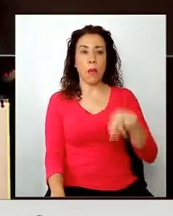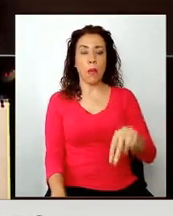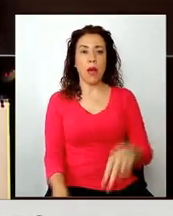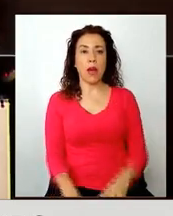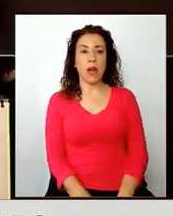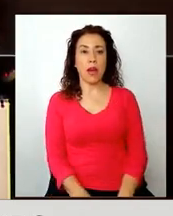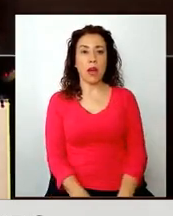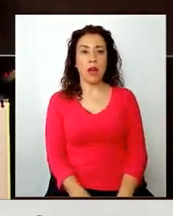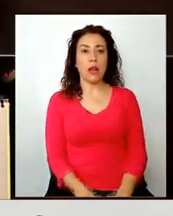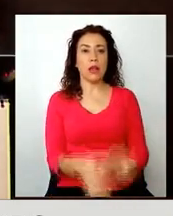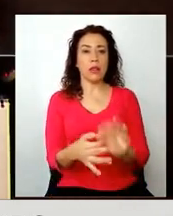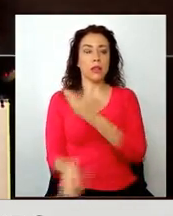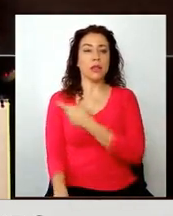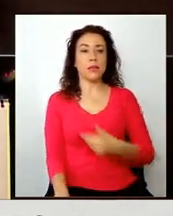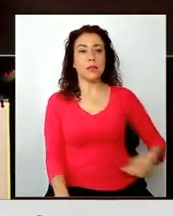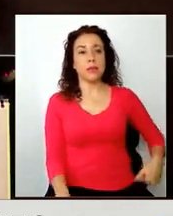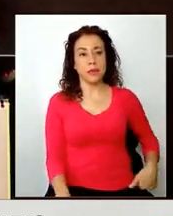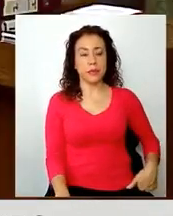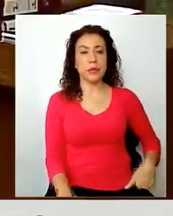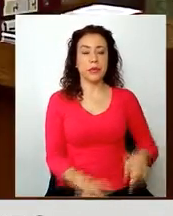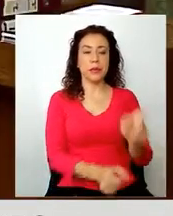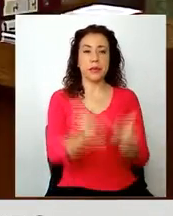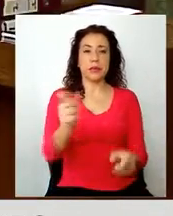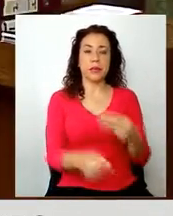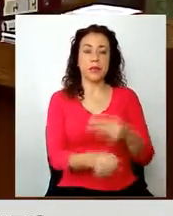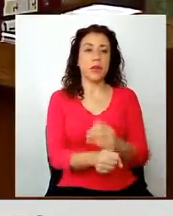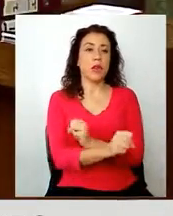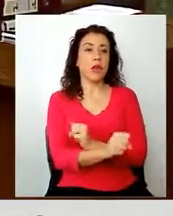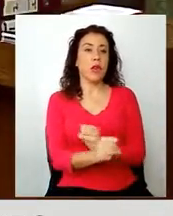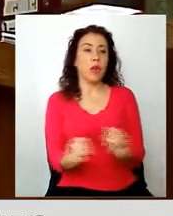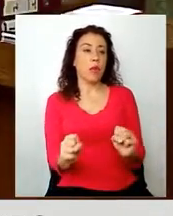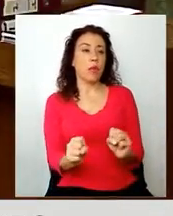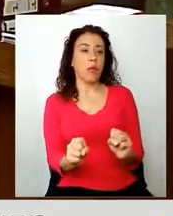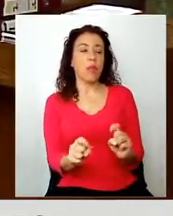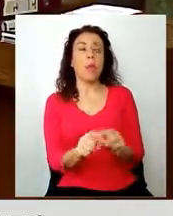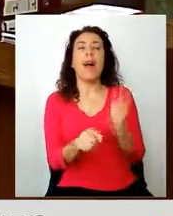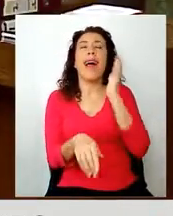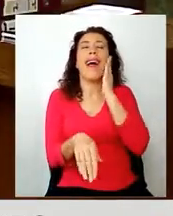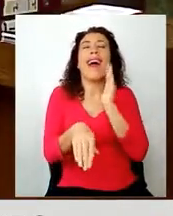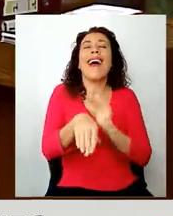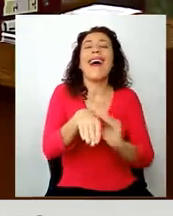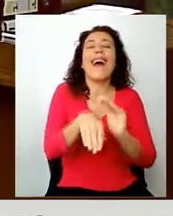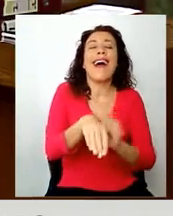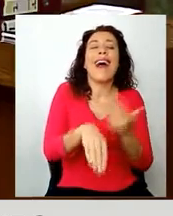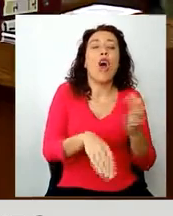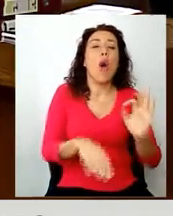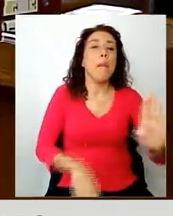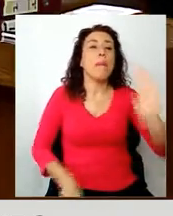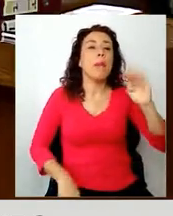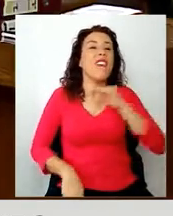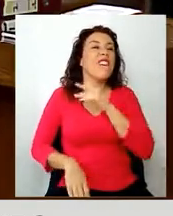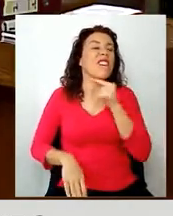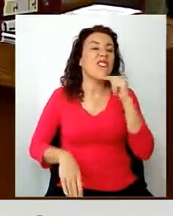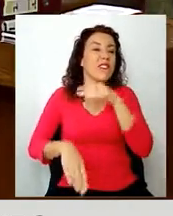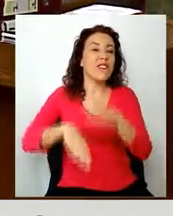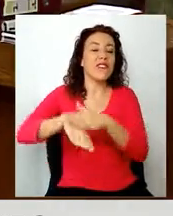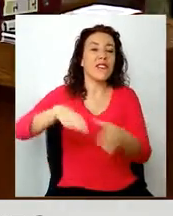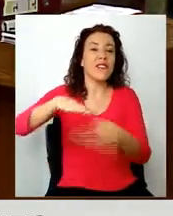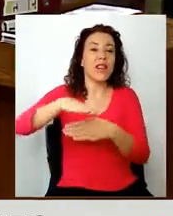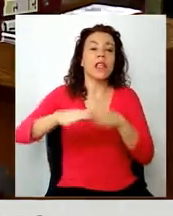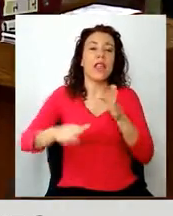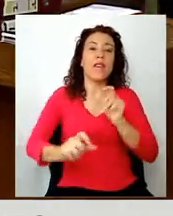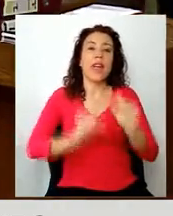presidente las personas mayores no pueden ser objeto de Caridad ni tampoco de promesas vacías debemos defenderlo